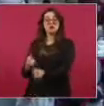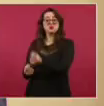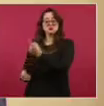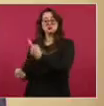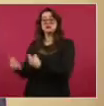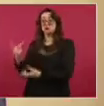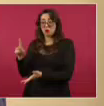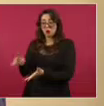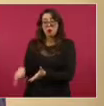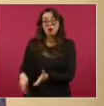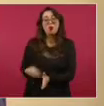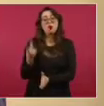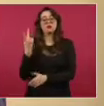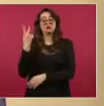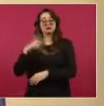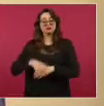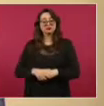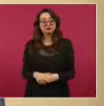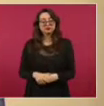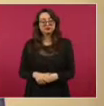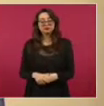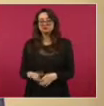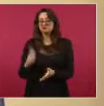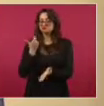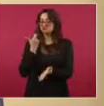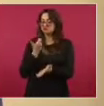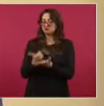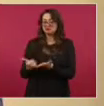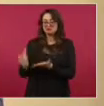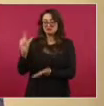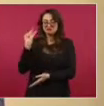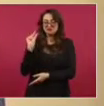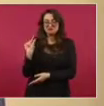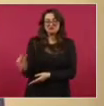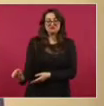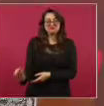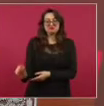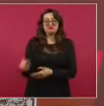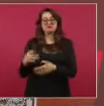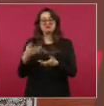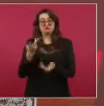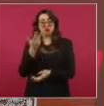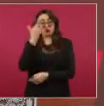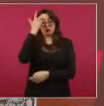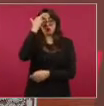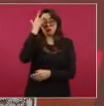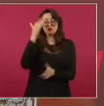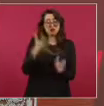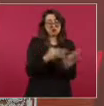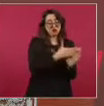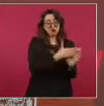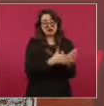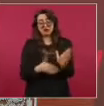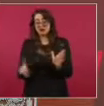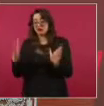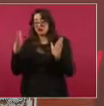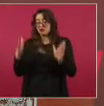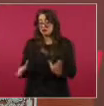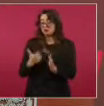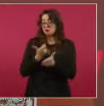colonial. Además de los bajos salarios, las condiciones laborales durante el Porfiriato fueron